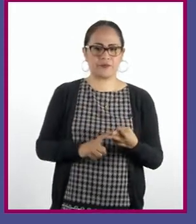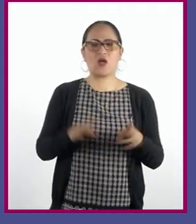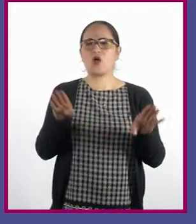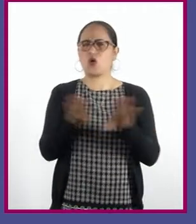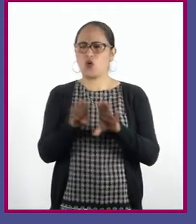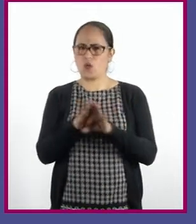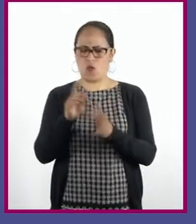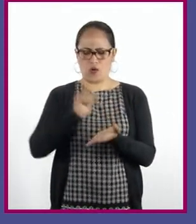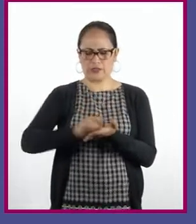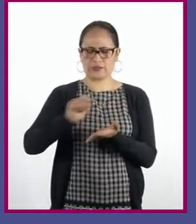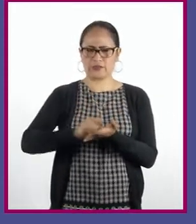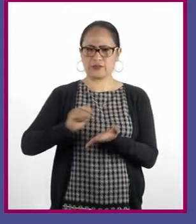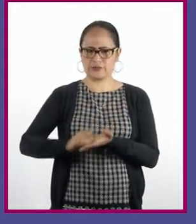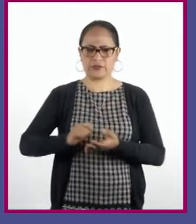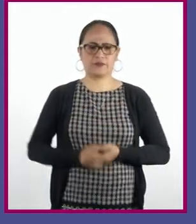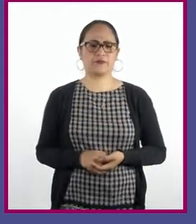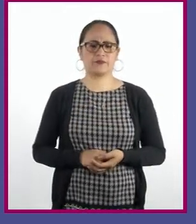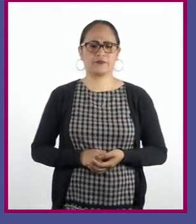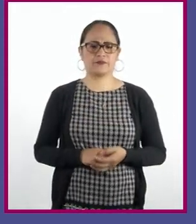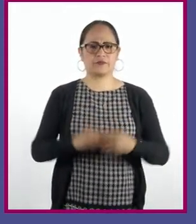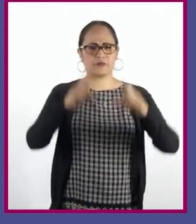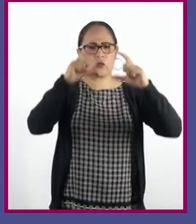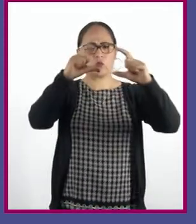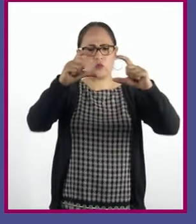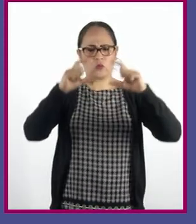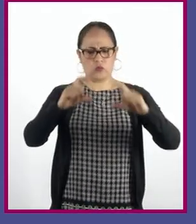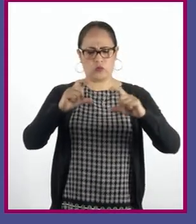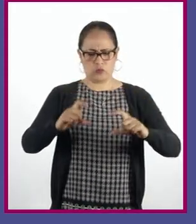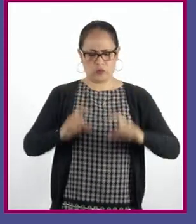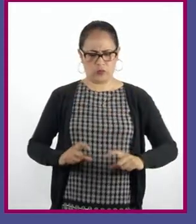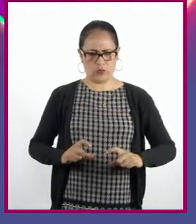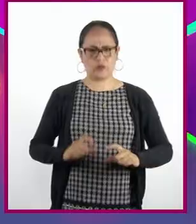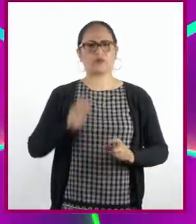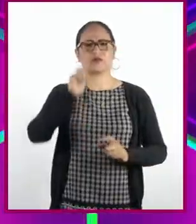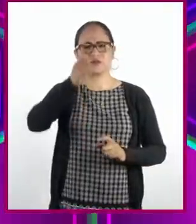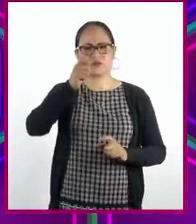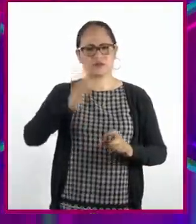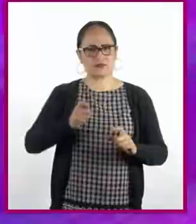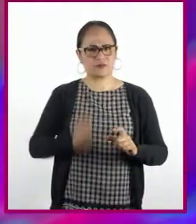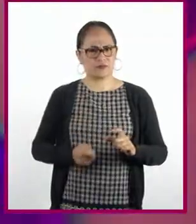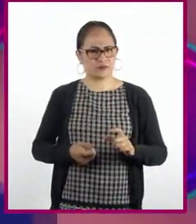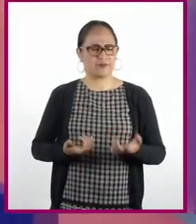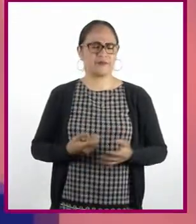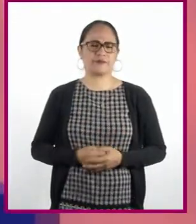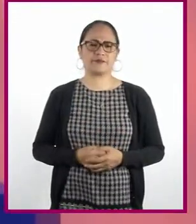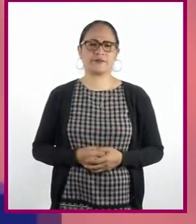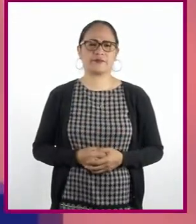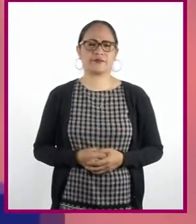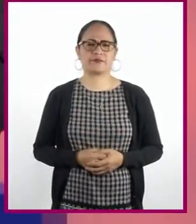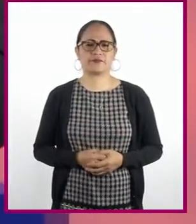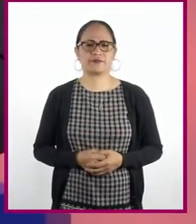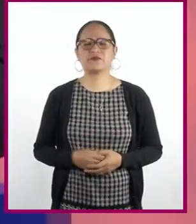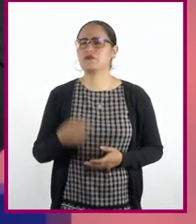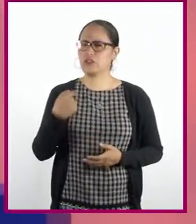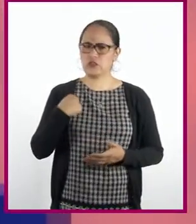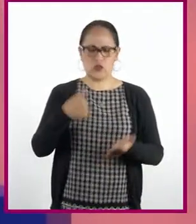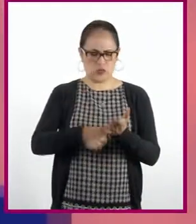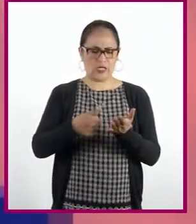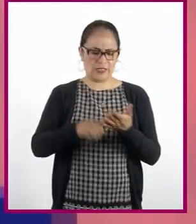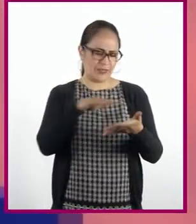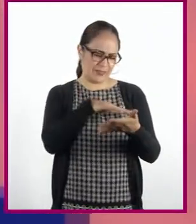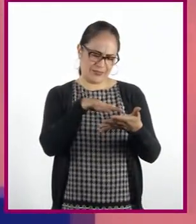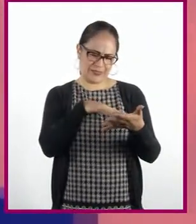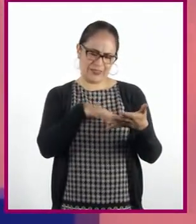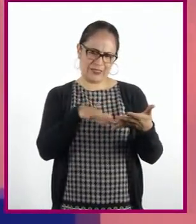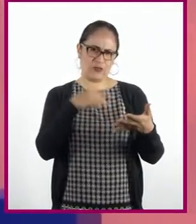ser... ¿Los elementos que integran una carta son? Profesora, cuando he leído cartas, me